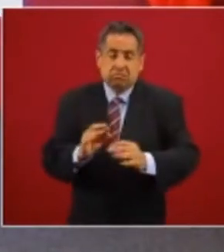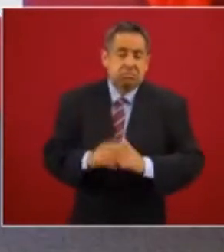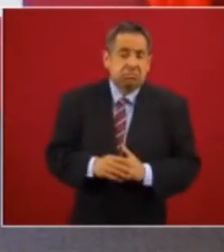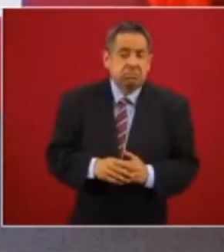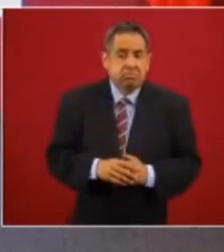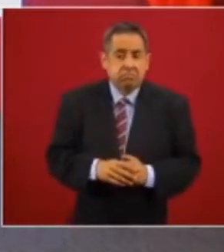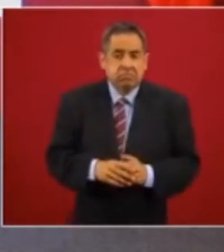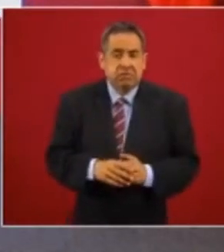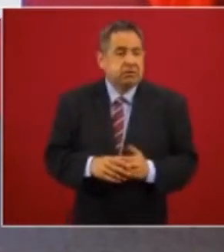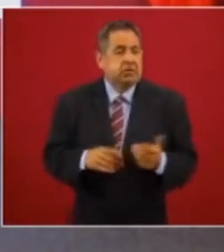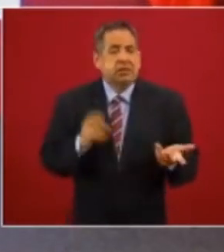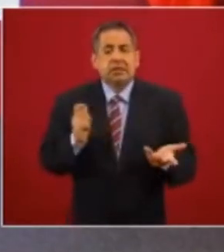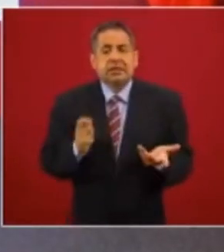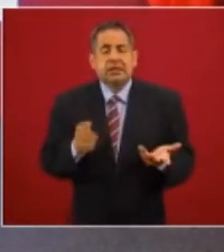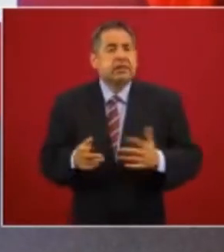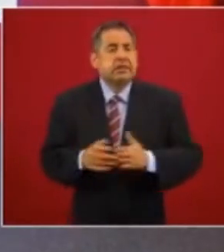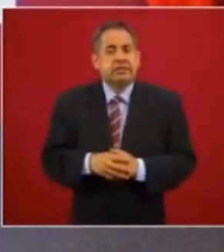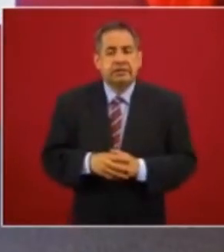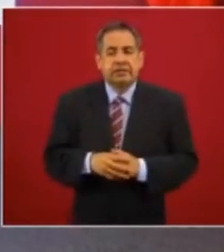sea, que esto no es